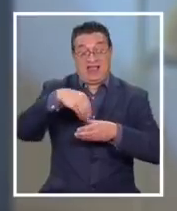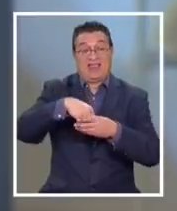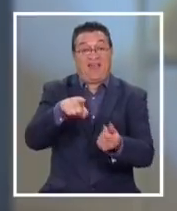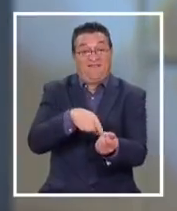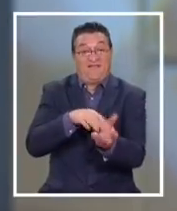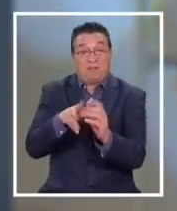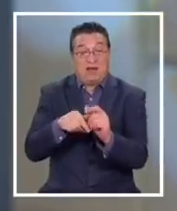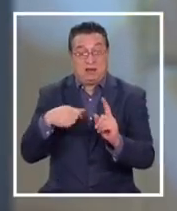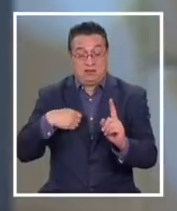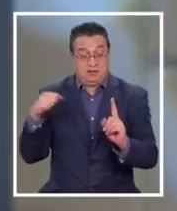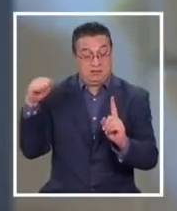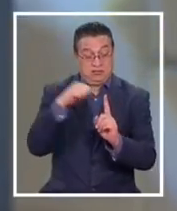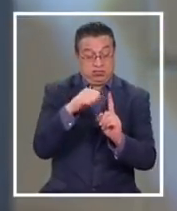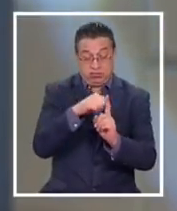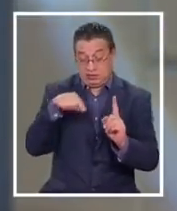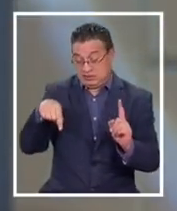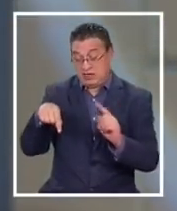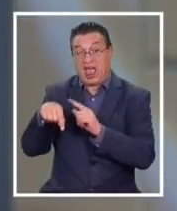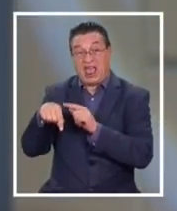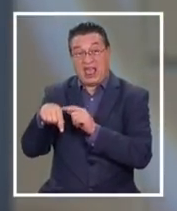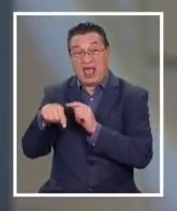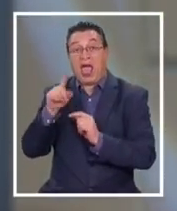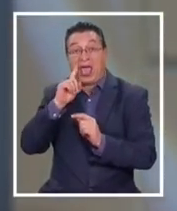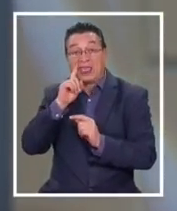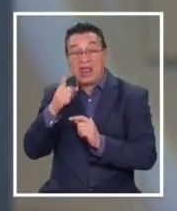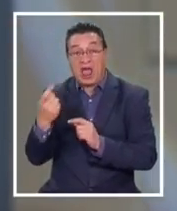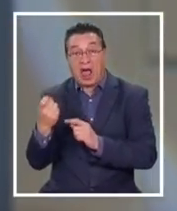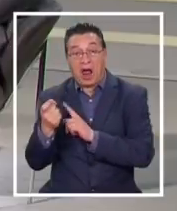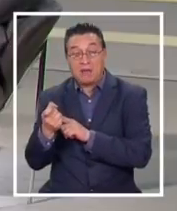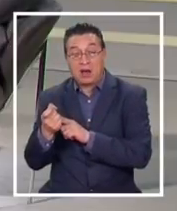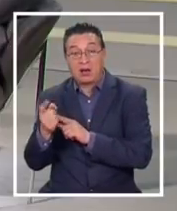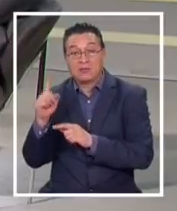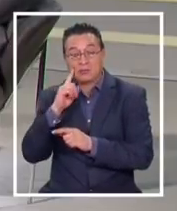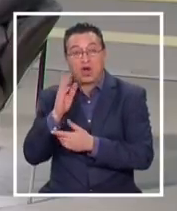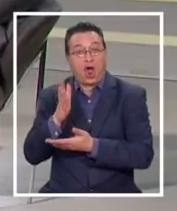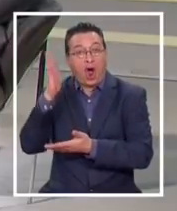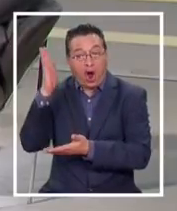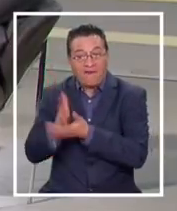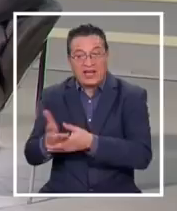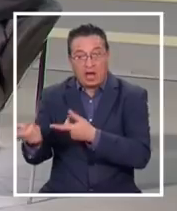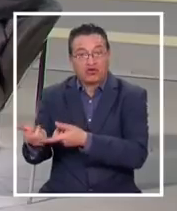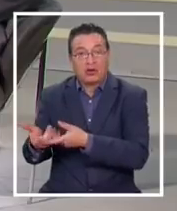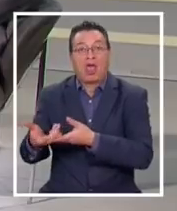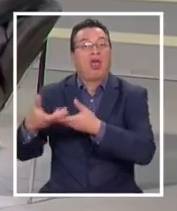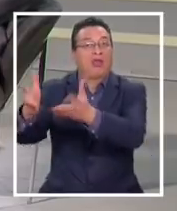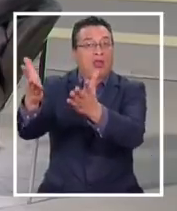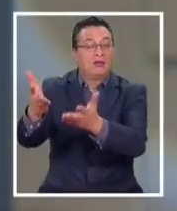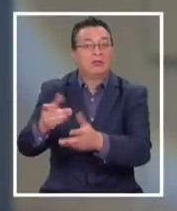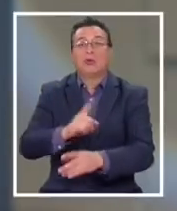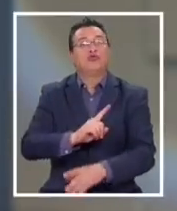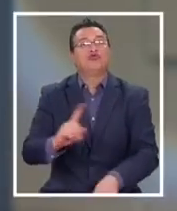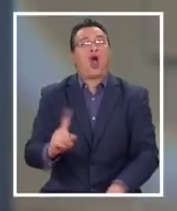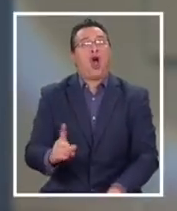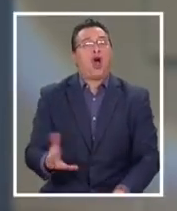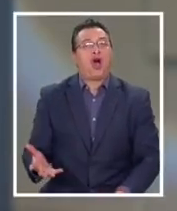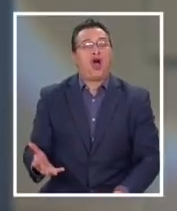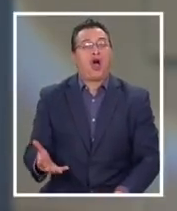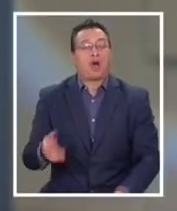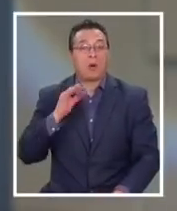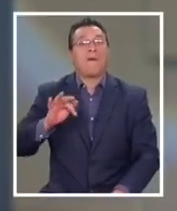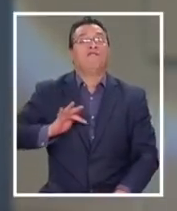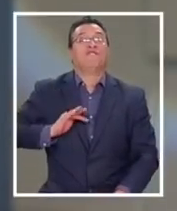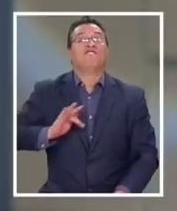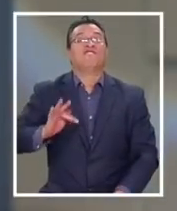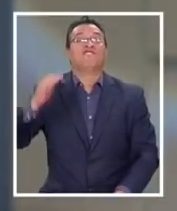de otra que tiene arma, no existe la obligación de que esa persona entregue el arma. Cuando hablamos de femicidio,